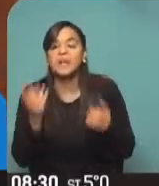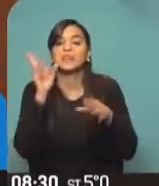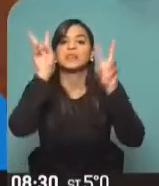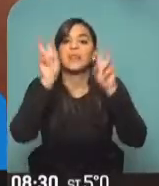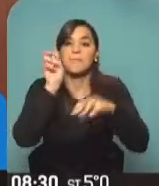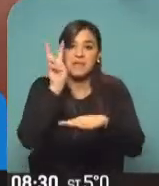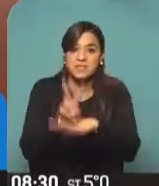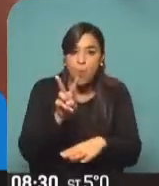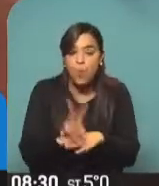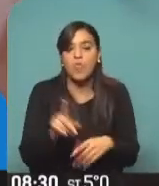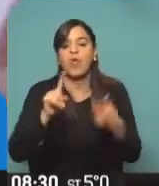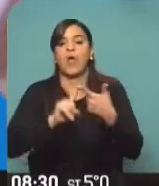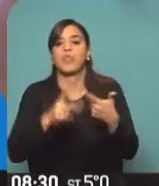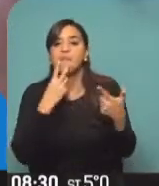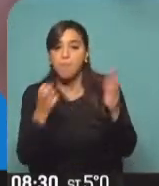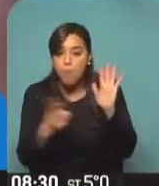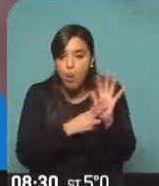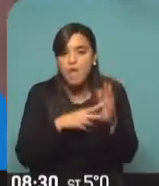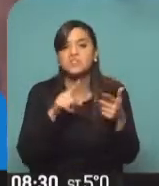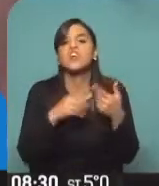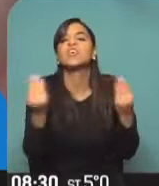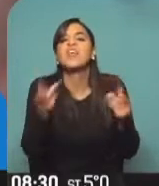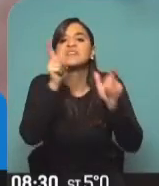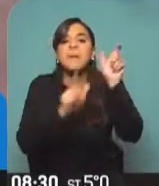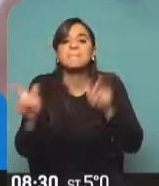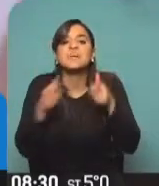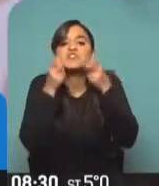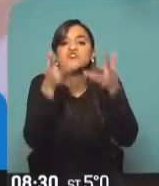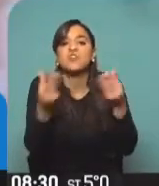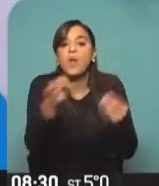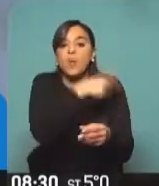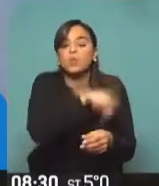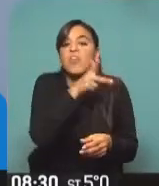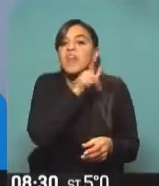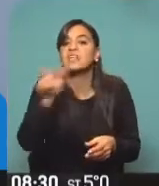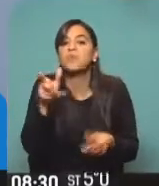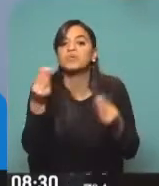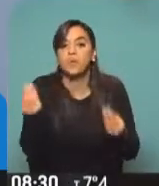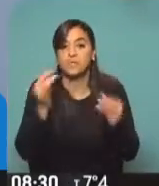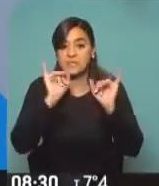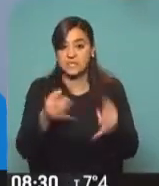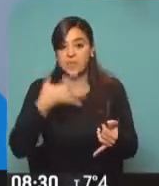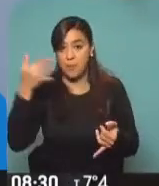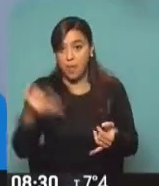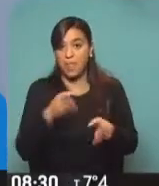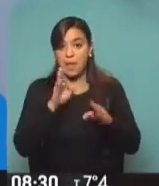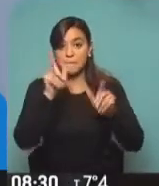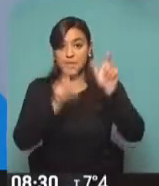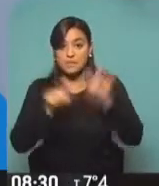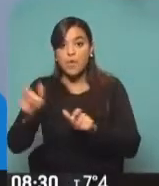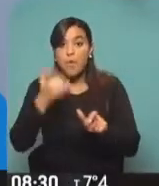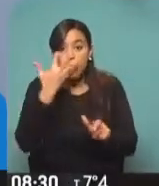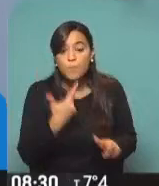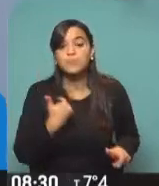el tema impuestos que es lo que le dicen los vecinos y qué respuesta dan ustedes si la verdad que los vecinos les encanta o